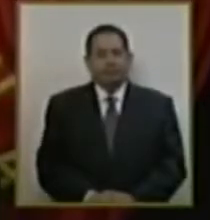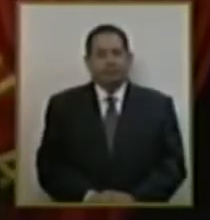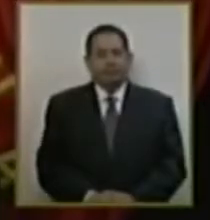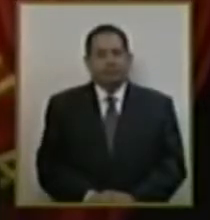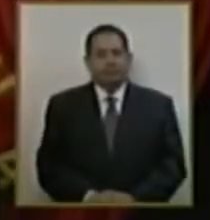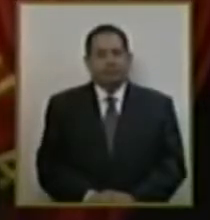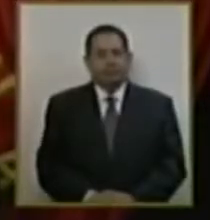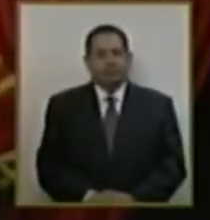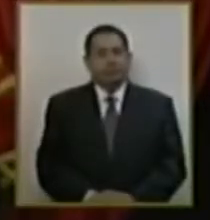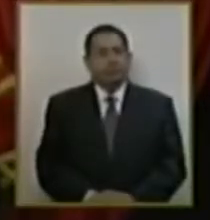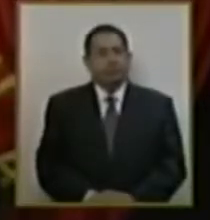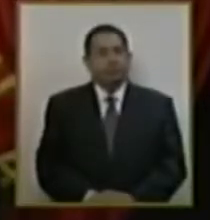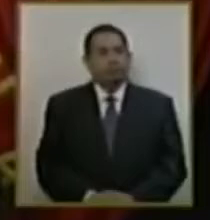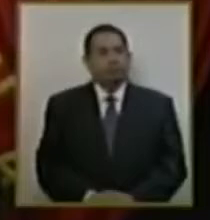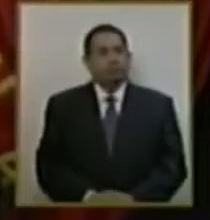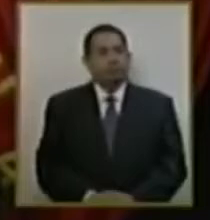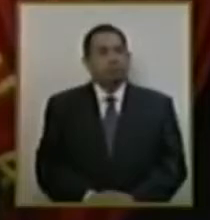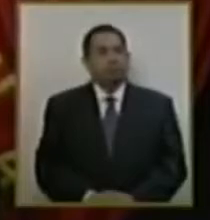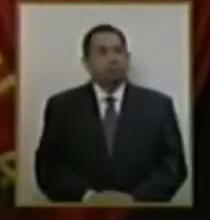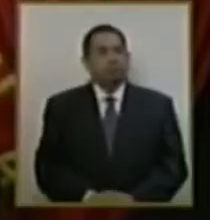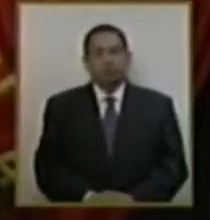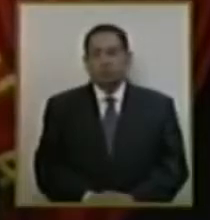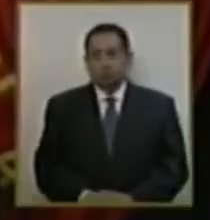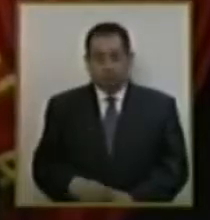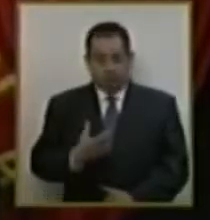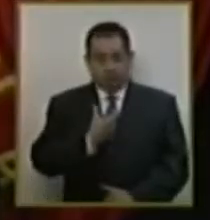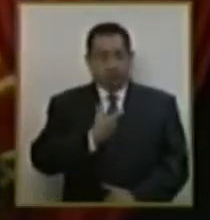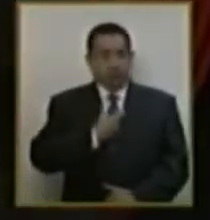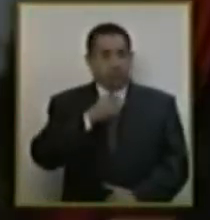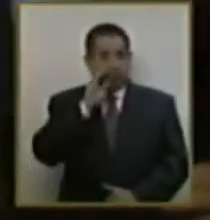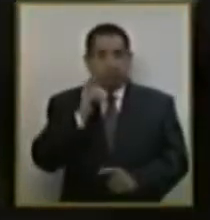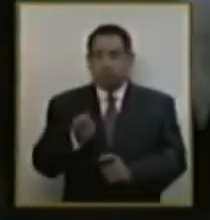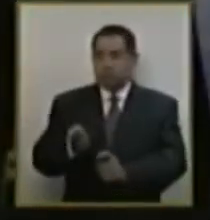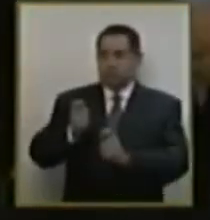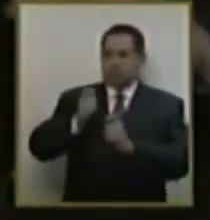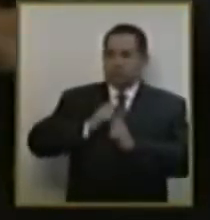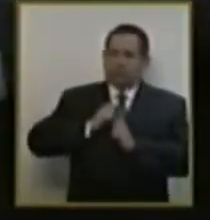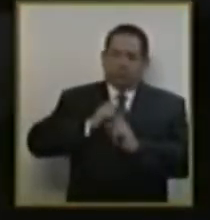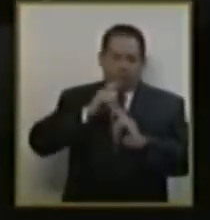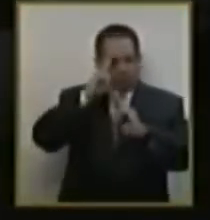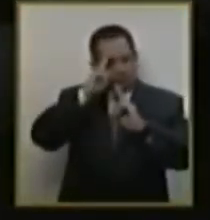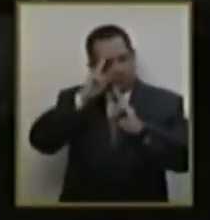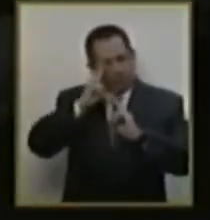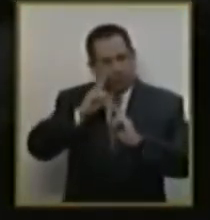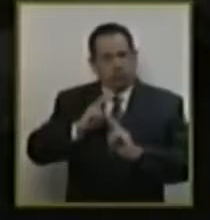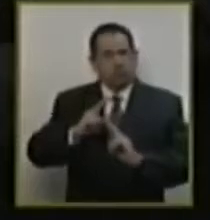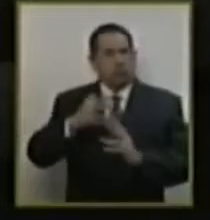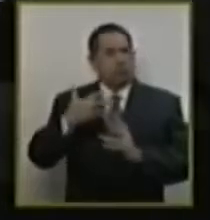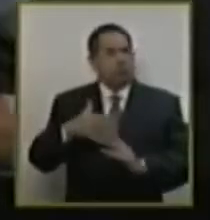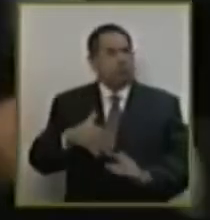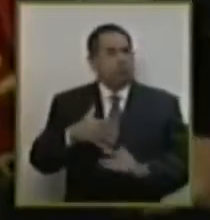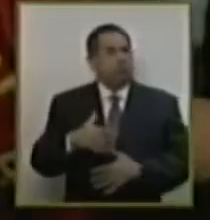Me otorgan la honrosa medalla Belisario Domínguez cuando llego